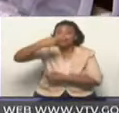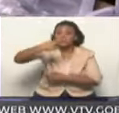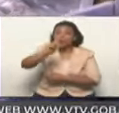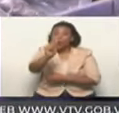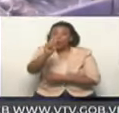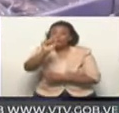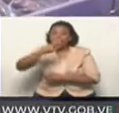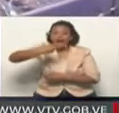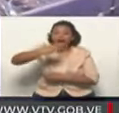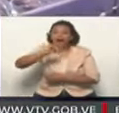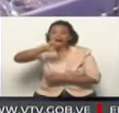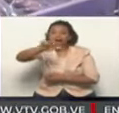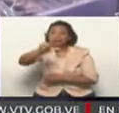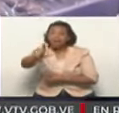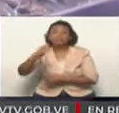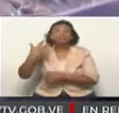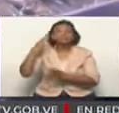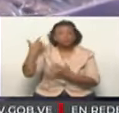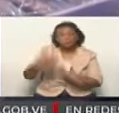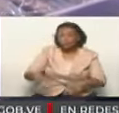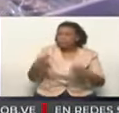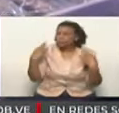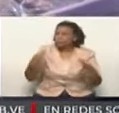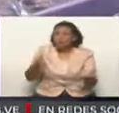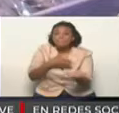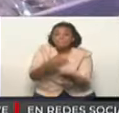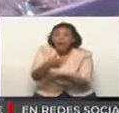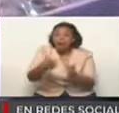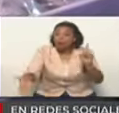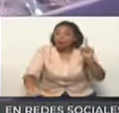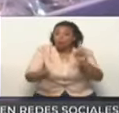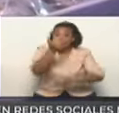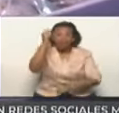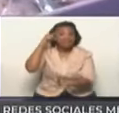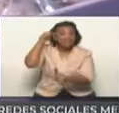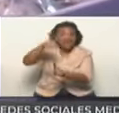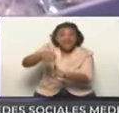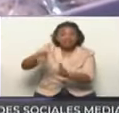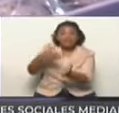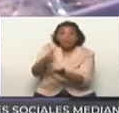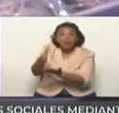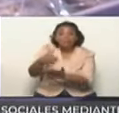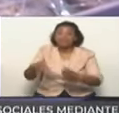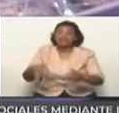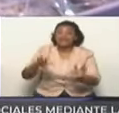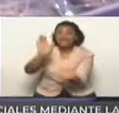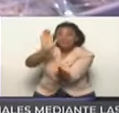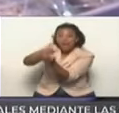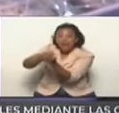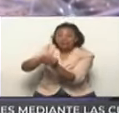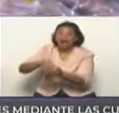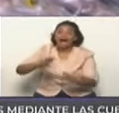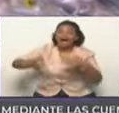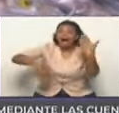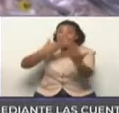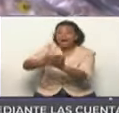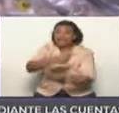nosotros es un gran logro directamente desde Guanta hasta China.